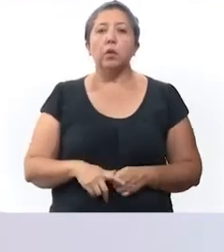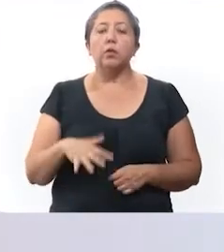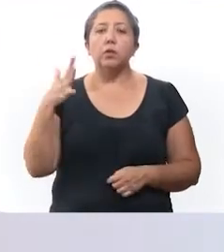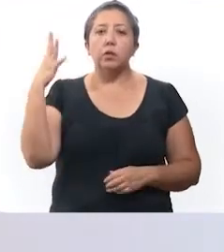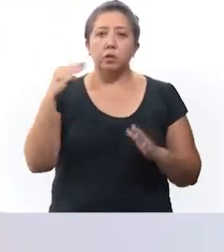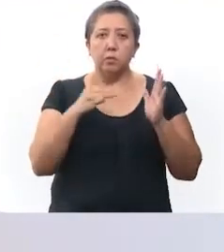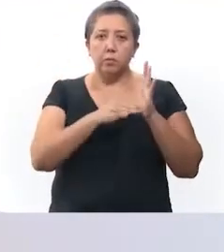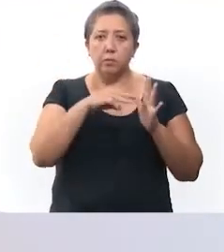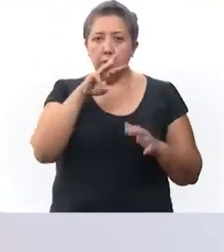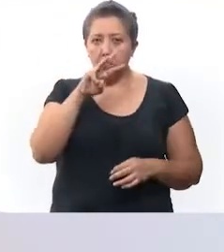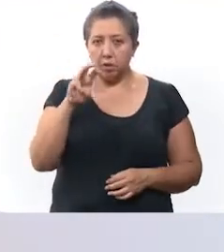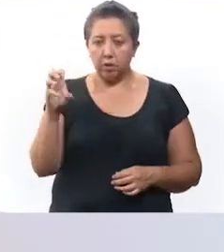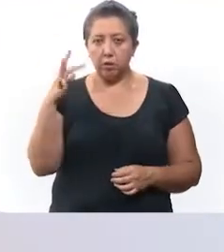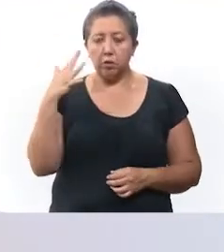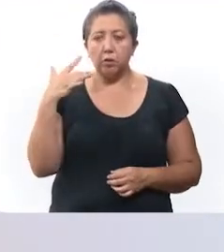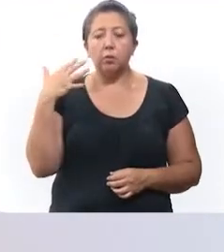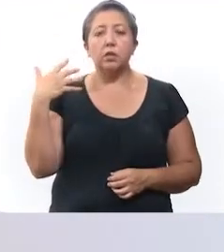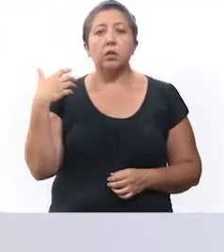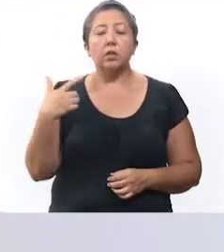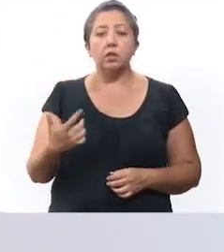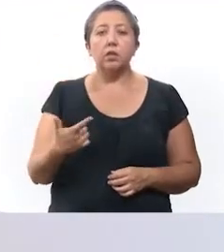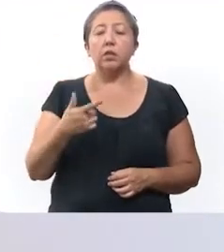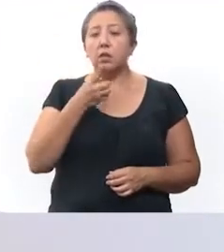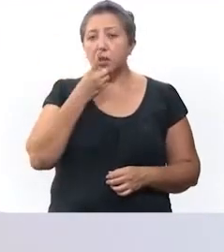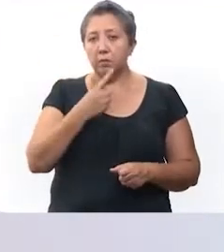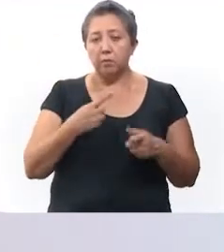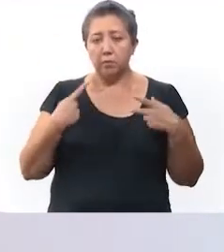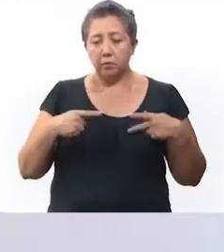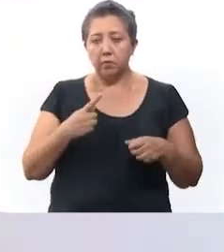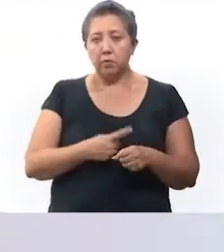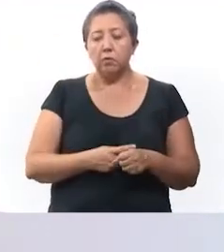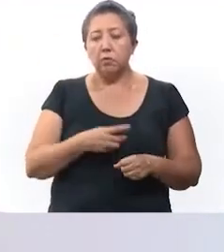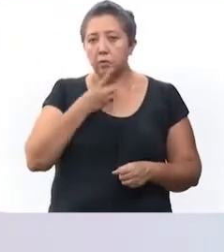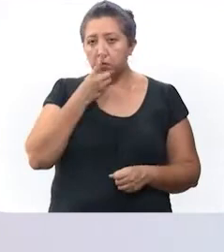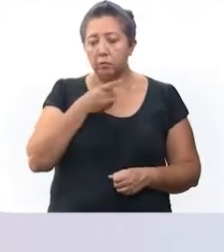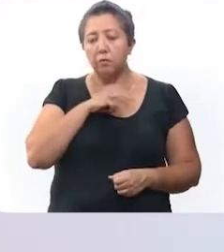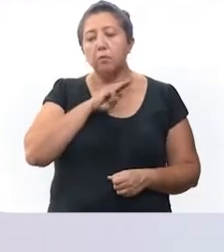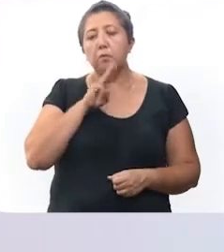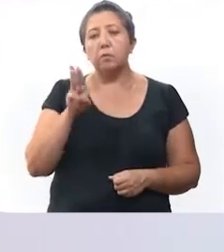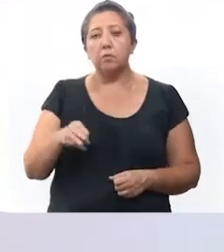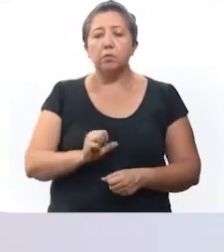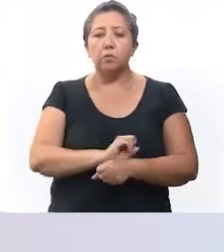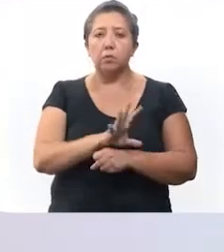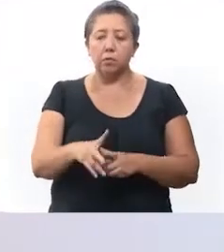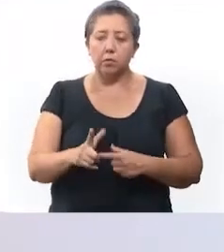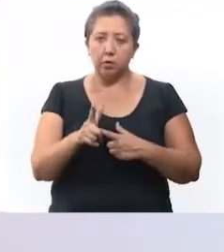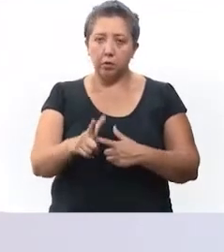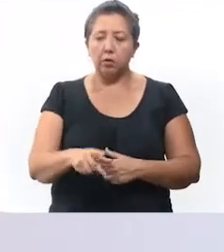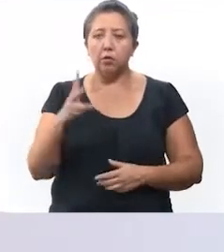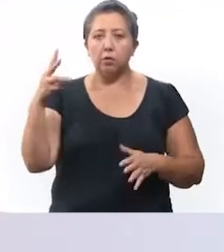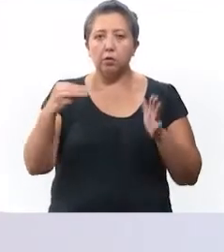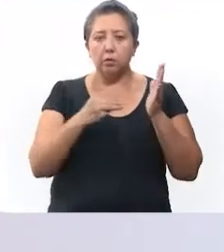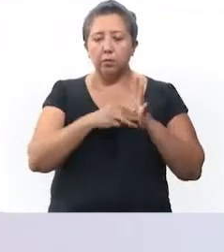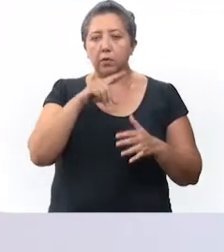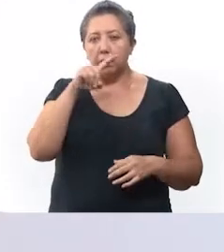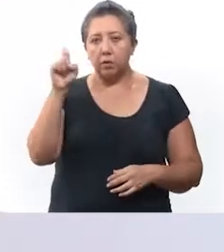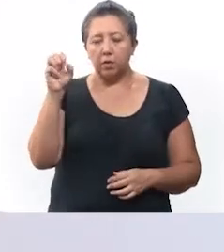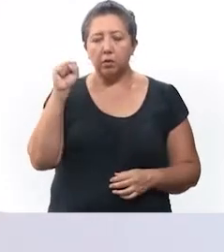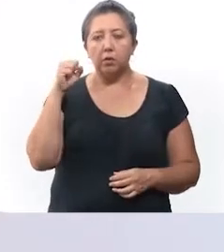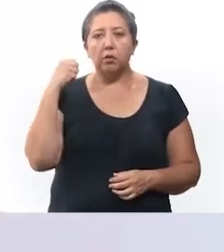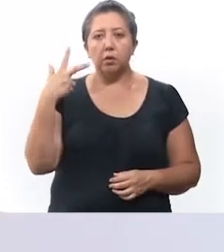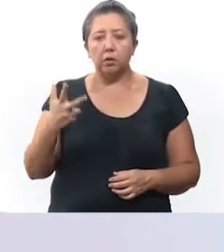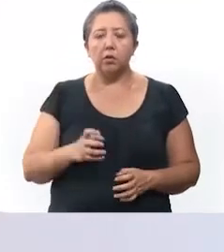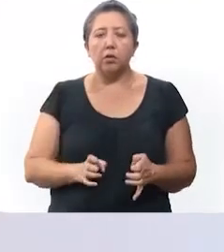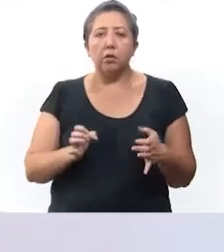son 5.357 las personas fallecidas a causa del coronavirus. De los casos activos, 2.168